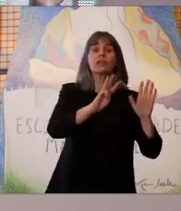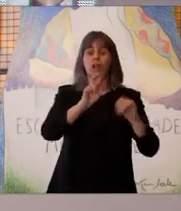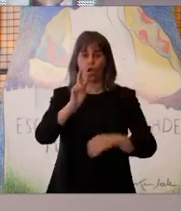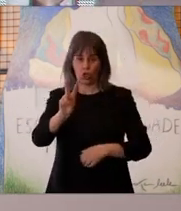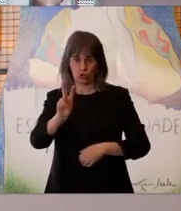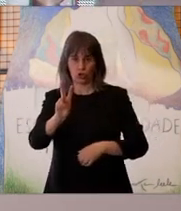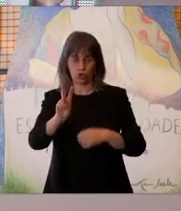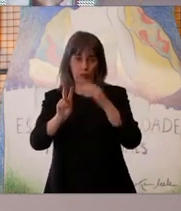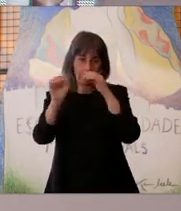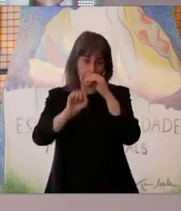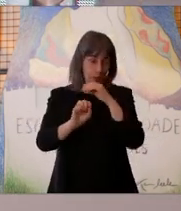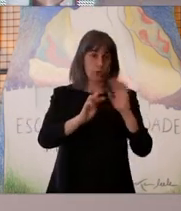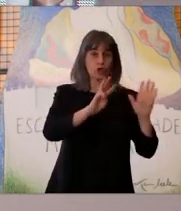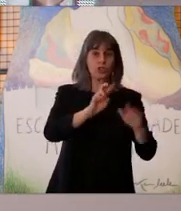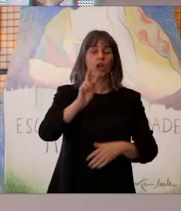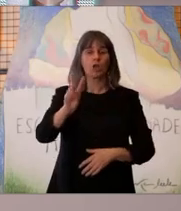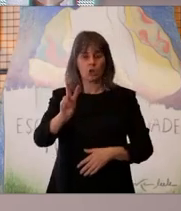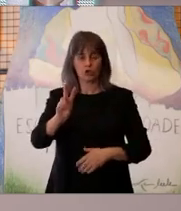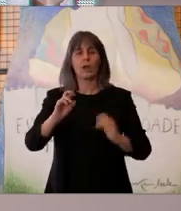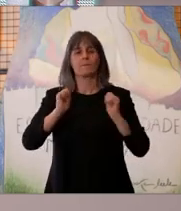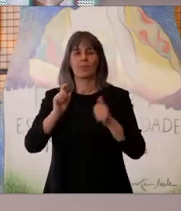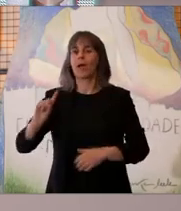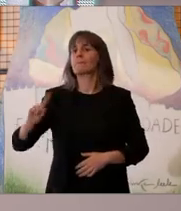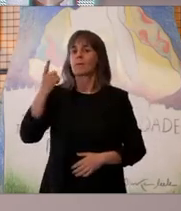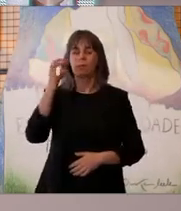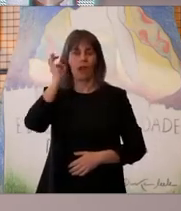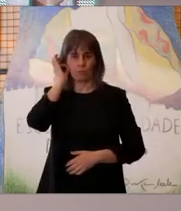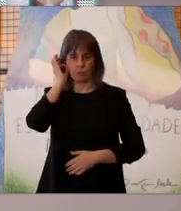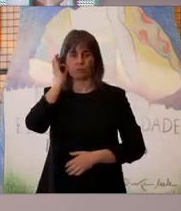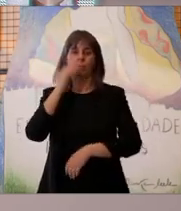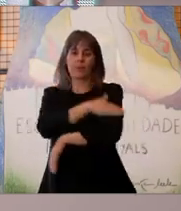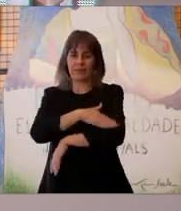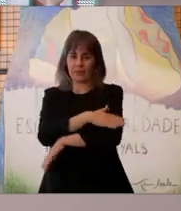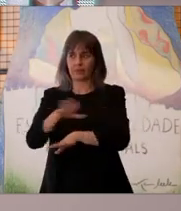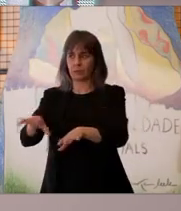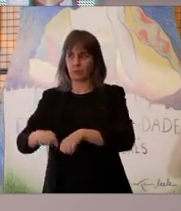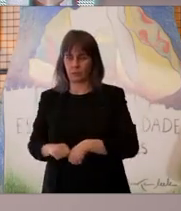soledad becerril entra en la primera mujer ministra en